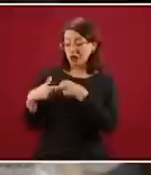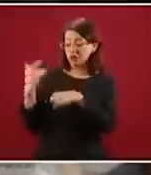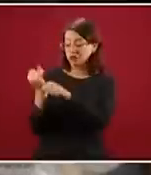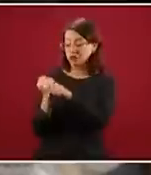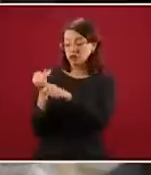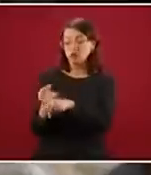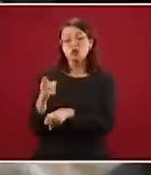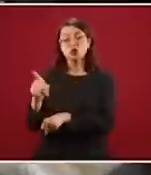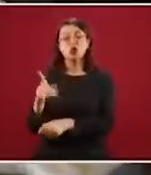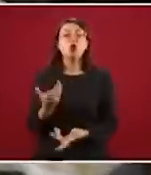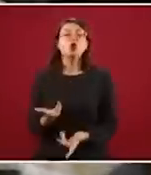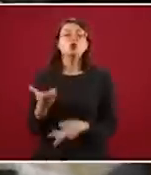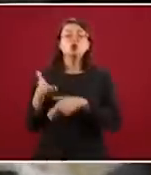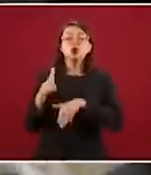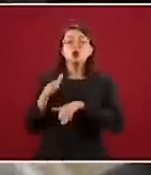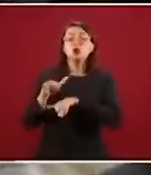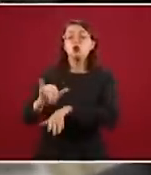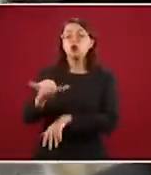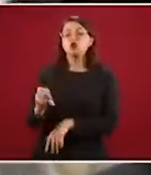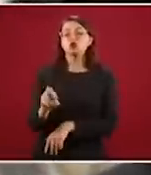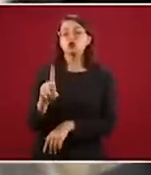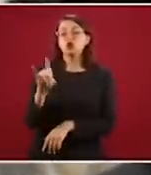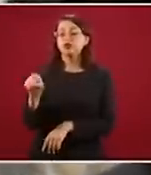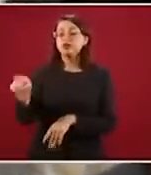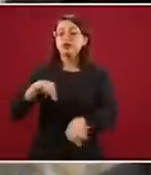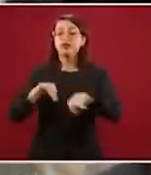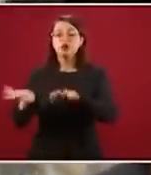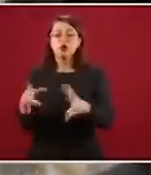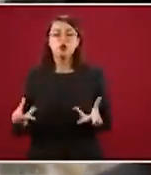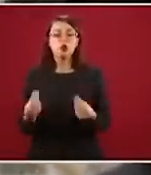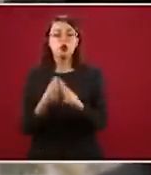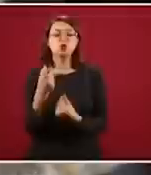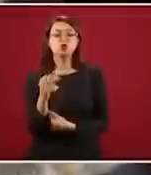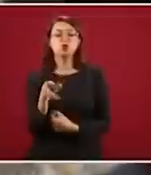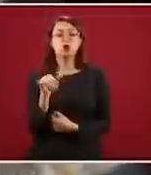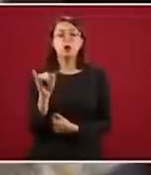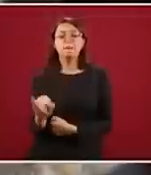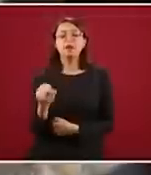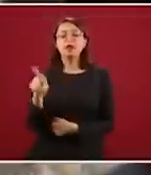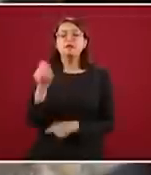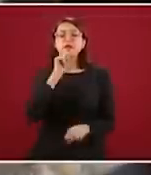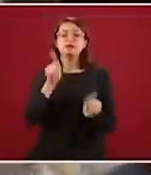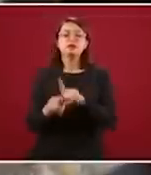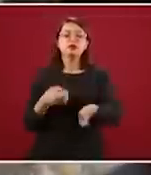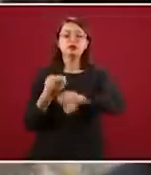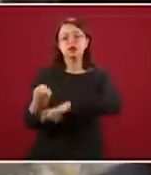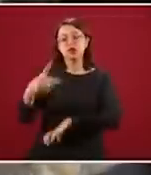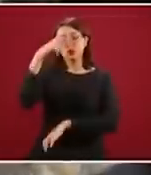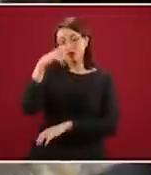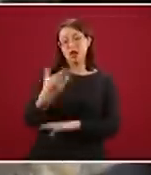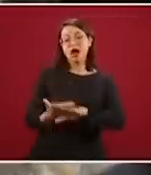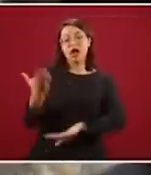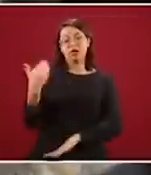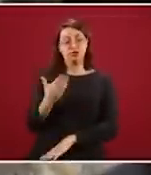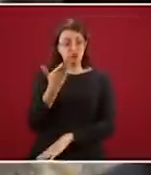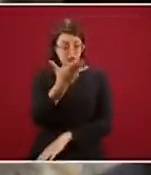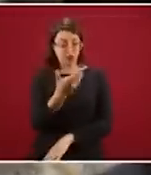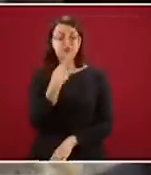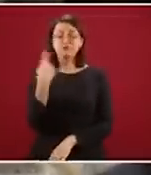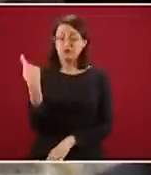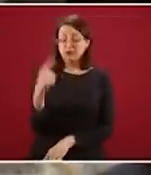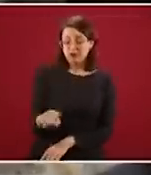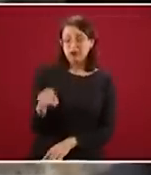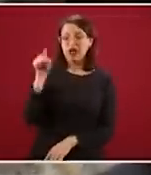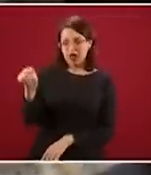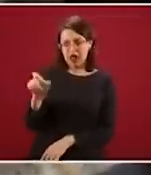Segarra, que trabajó en campañas del PRI. Incluso durante la elección del Estado de México usted denunció que ese consultor formaba